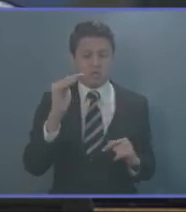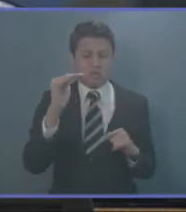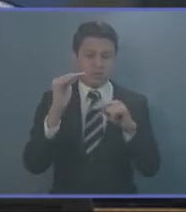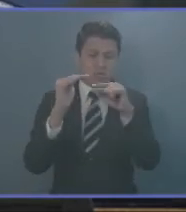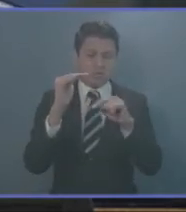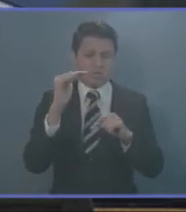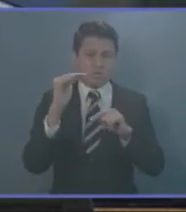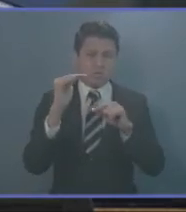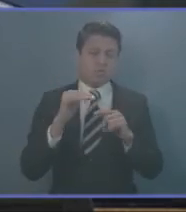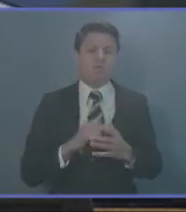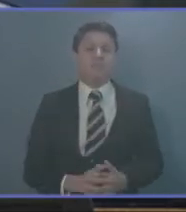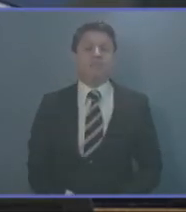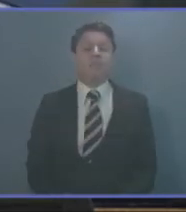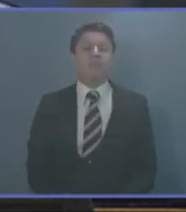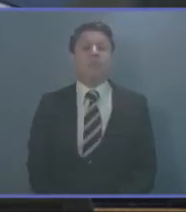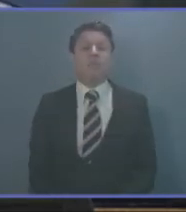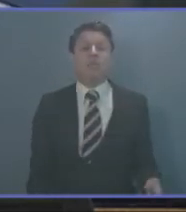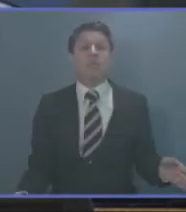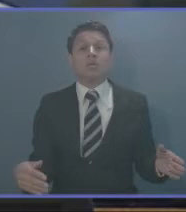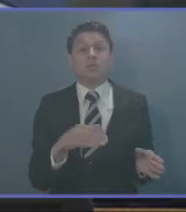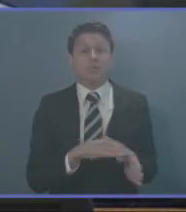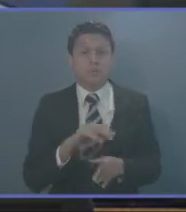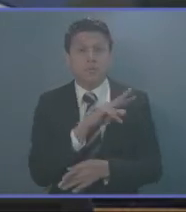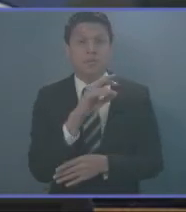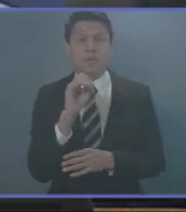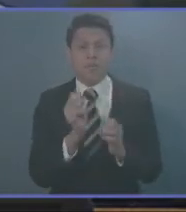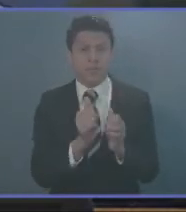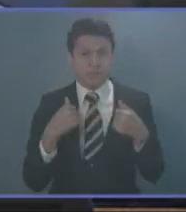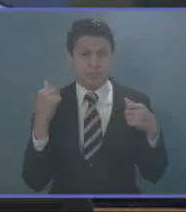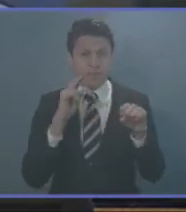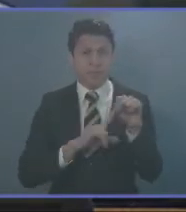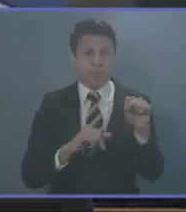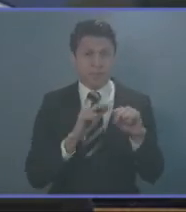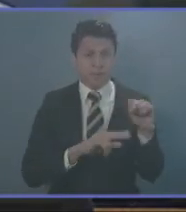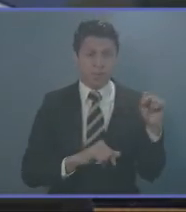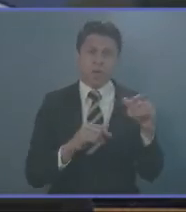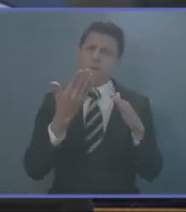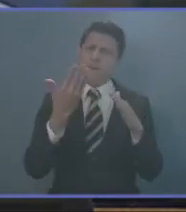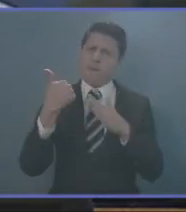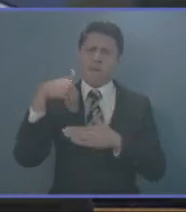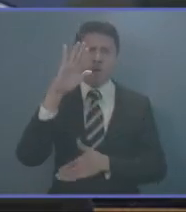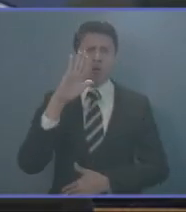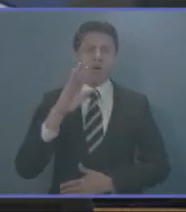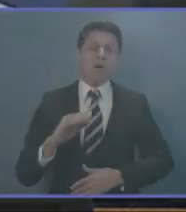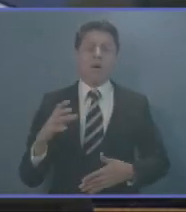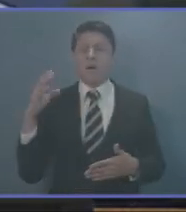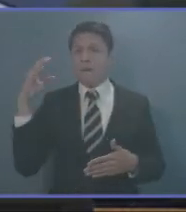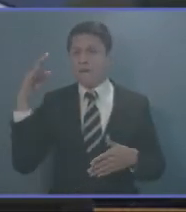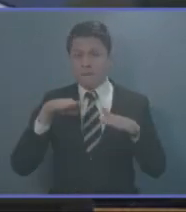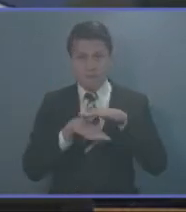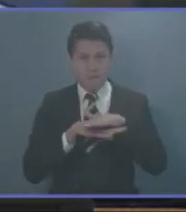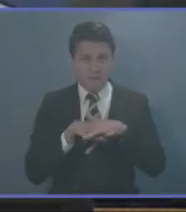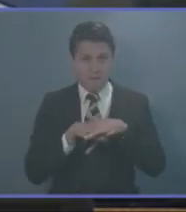De $20,000,000 con un centavo a más, cuota fija de